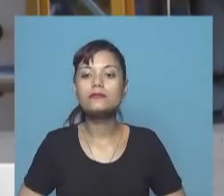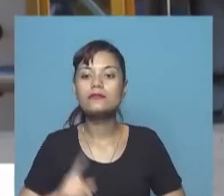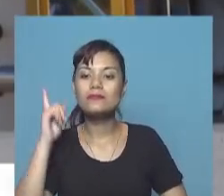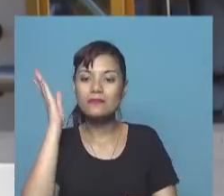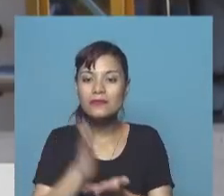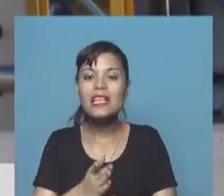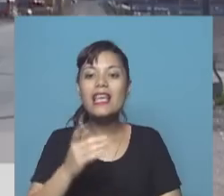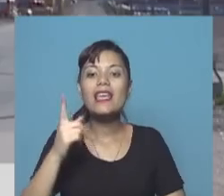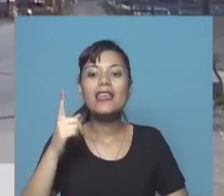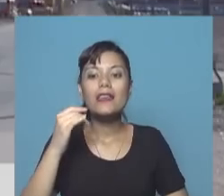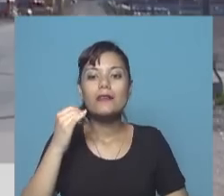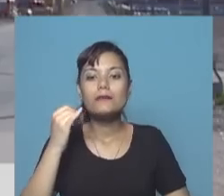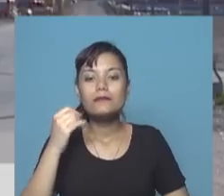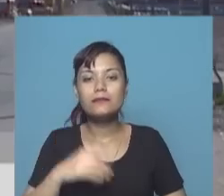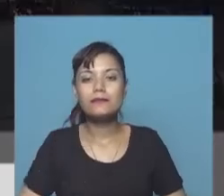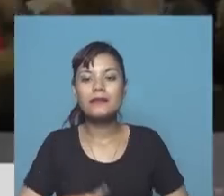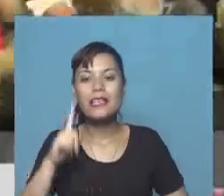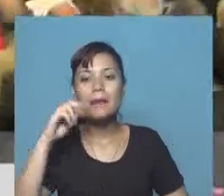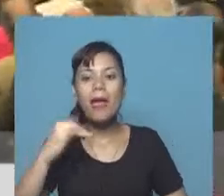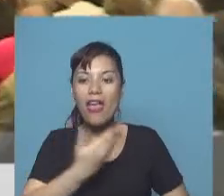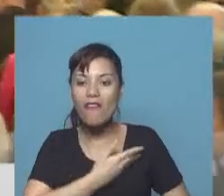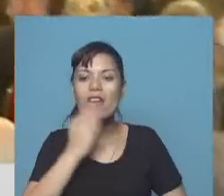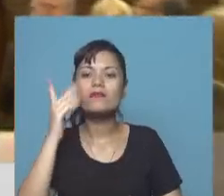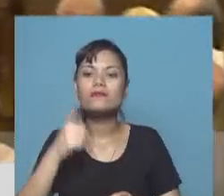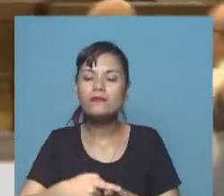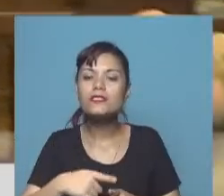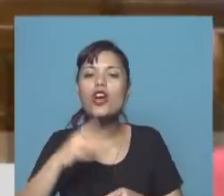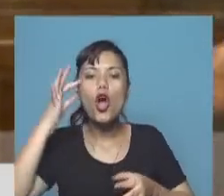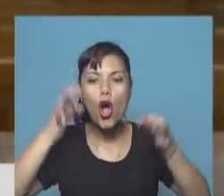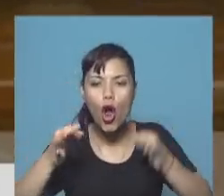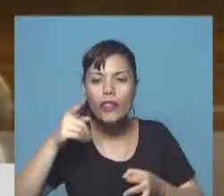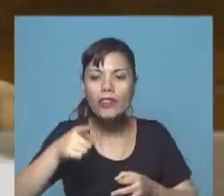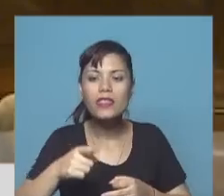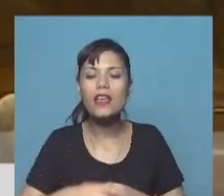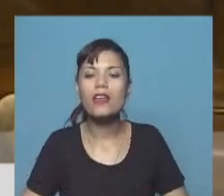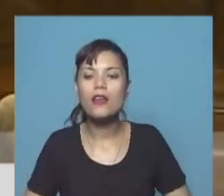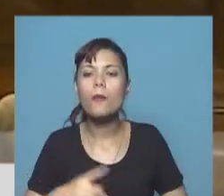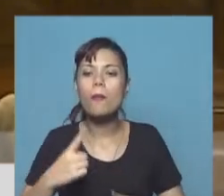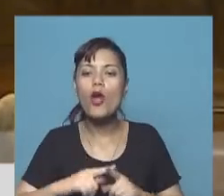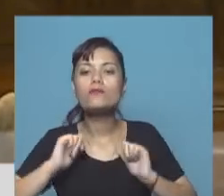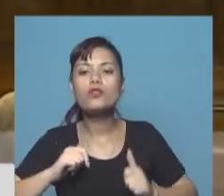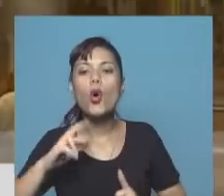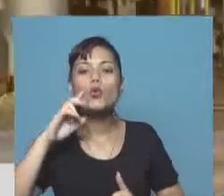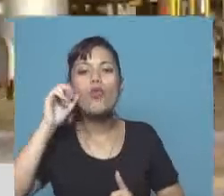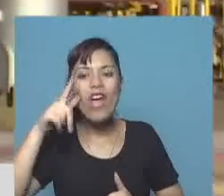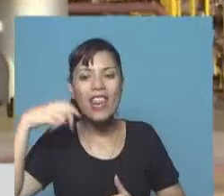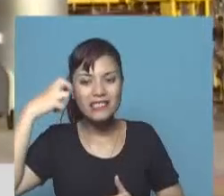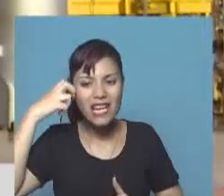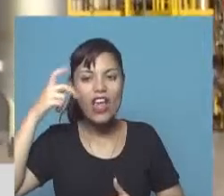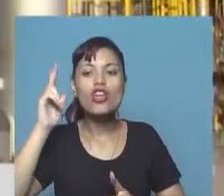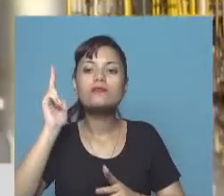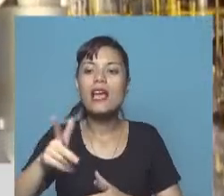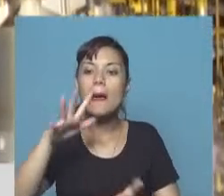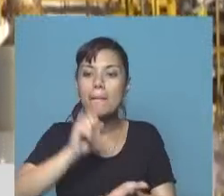Ordenan a YPF hacer público el acuerdo con Chevron. La Corte Suprema de Justicia hizo lugar a una acción iniciada por el senador Rubén Giustiniani y le ordenó